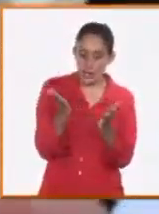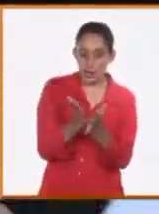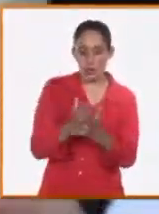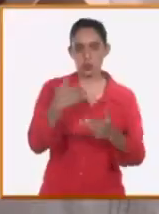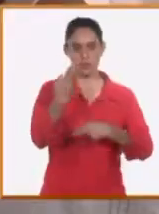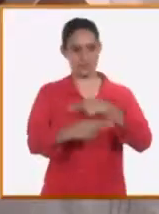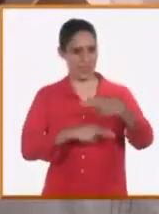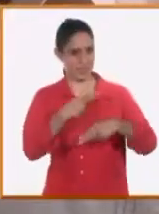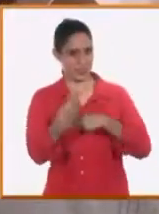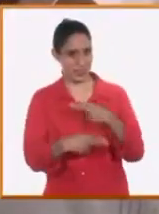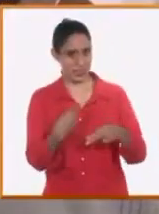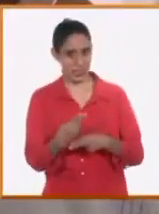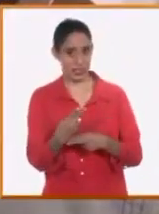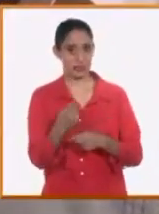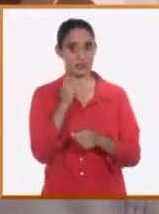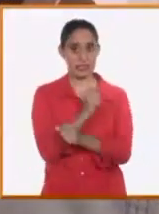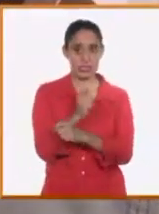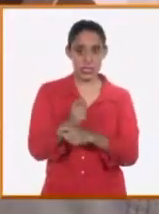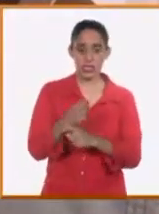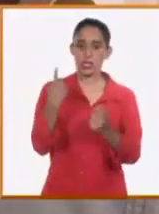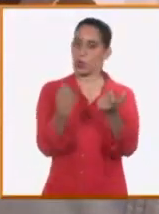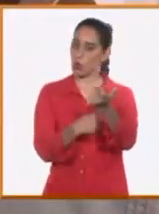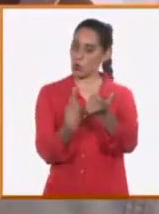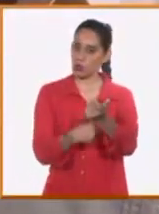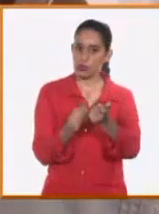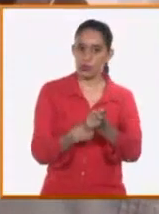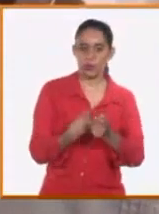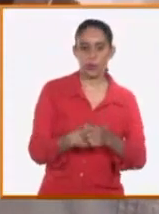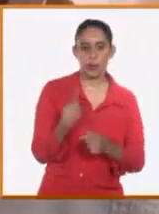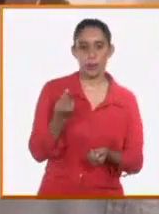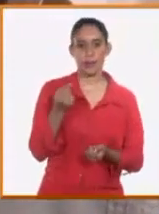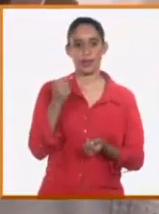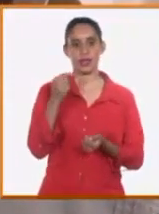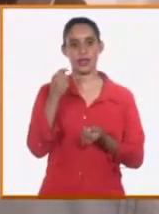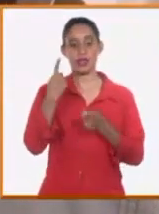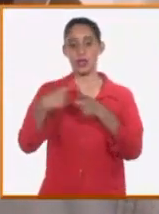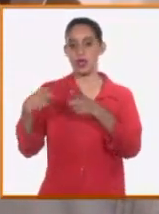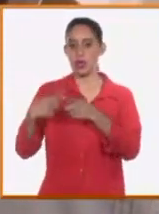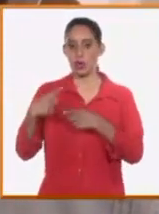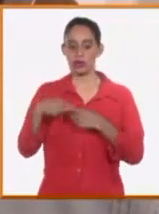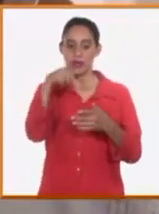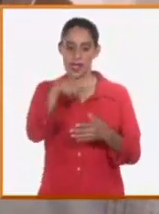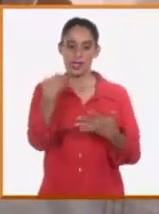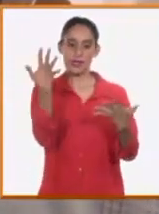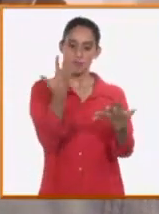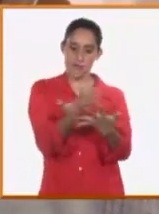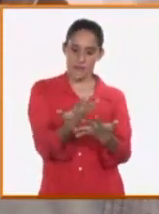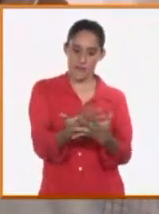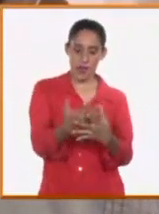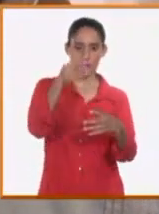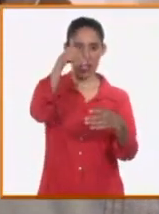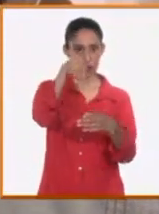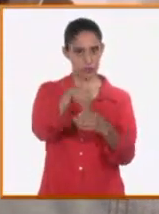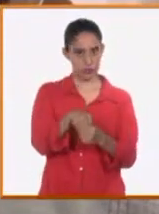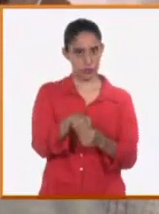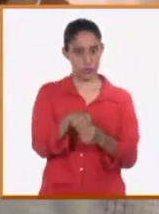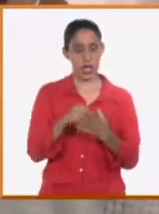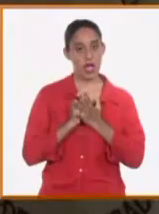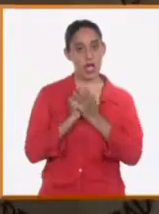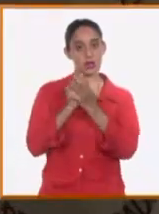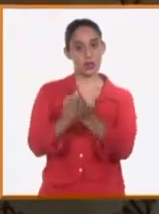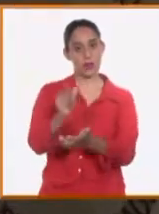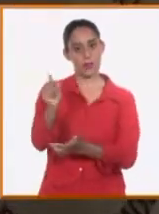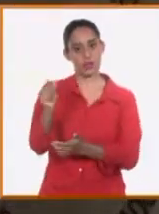realizar, la tradición, la misma sinergia que hay dentro de la fábrica permite que esas personas